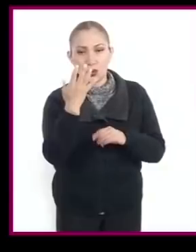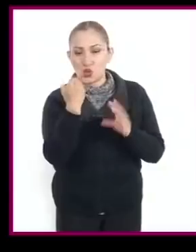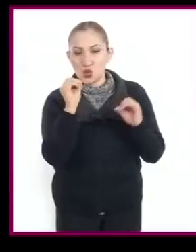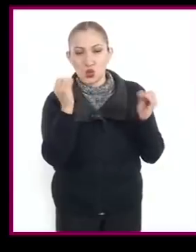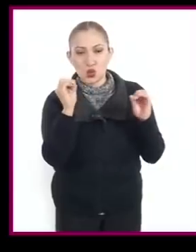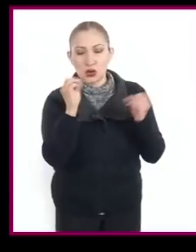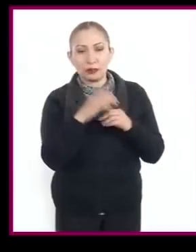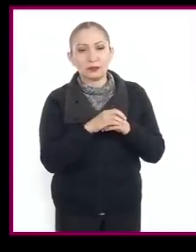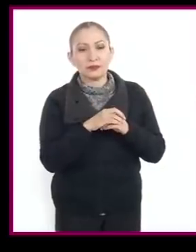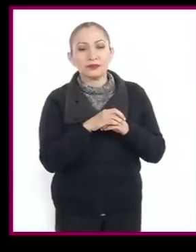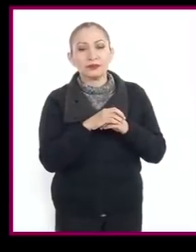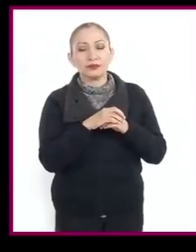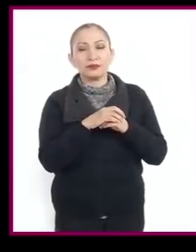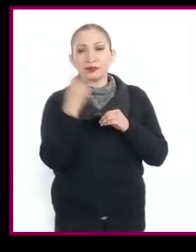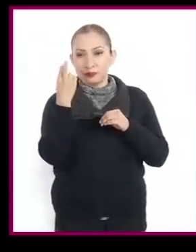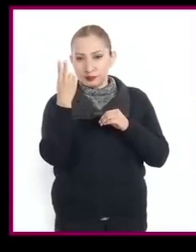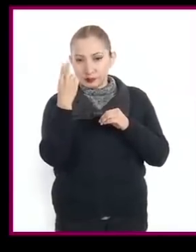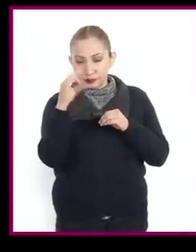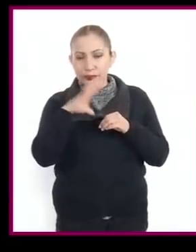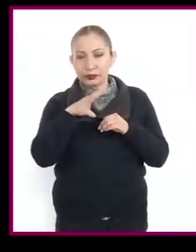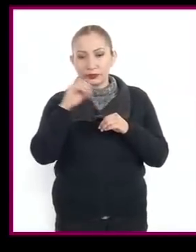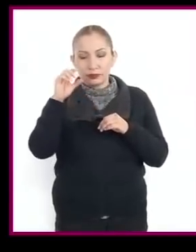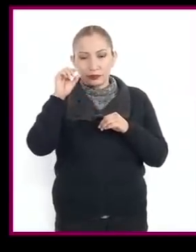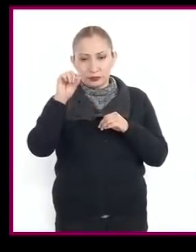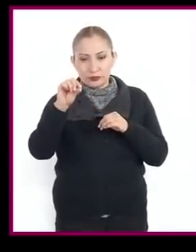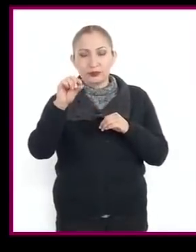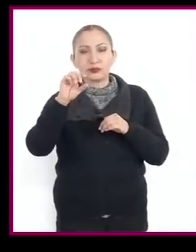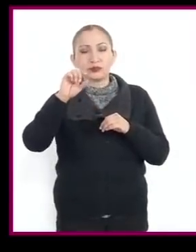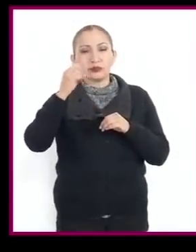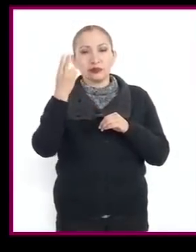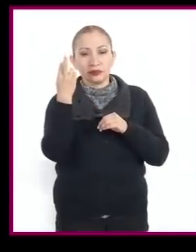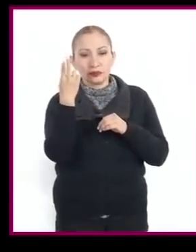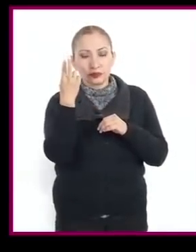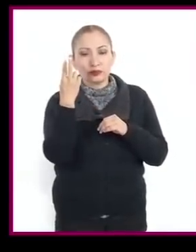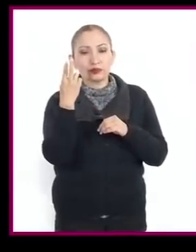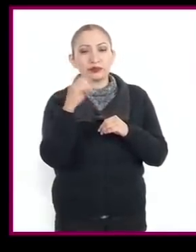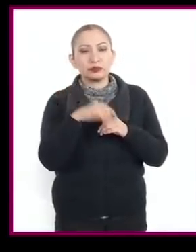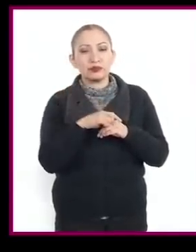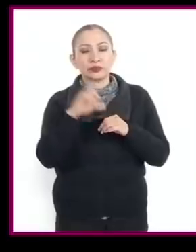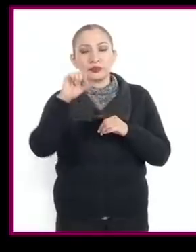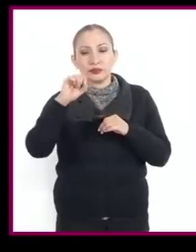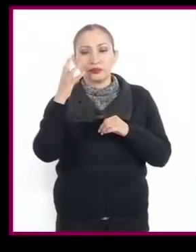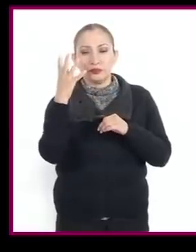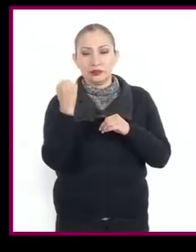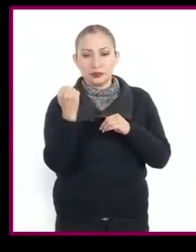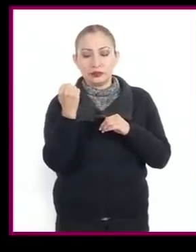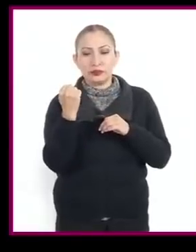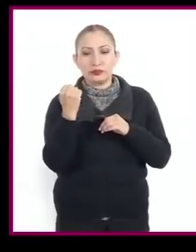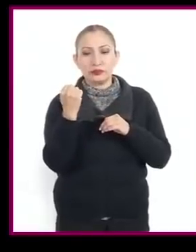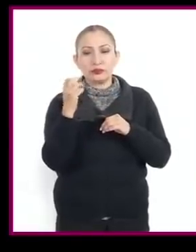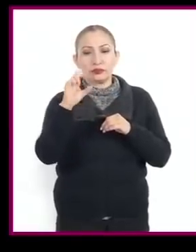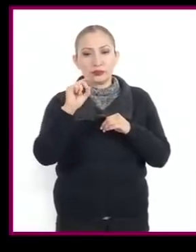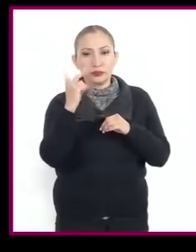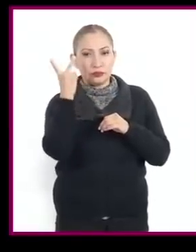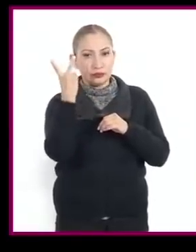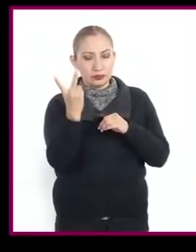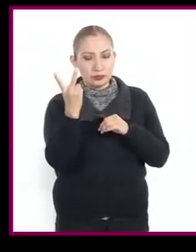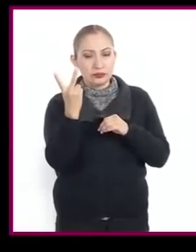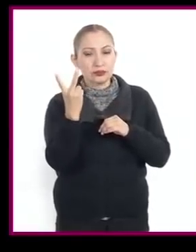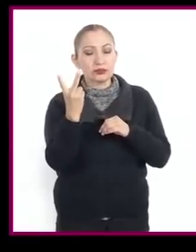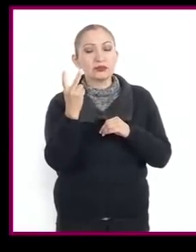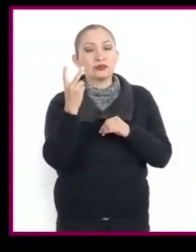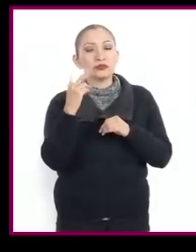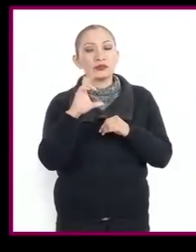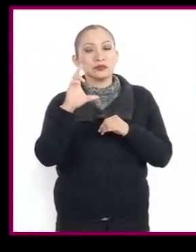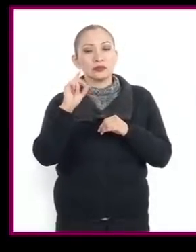24. Tenemos 25. Ponemos 29. Luego sigue 32.